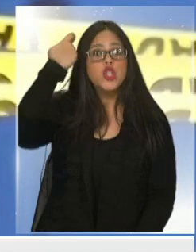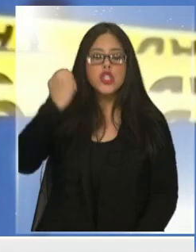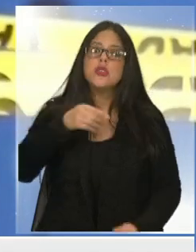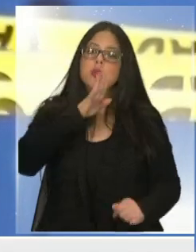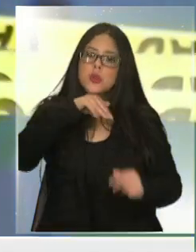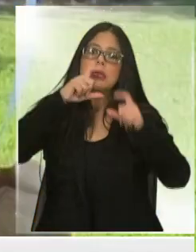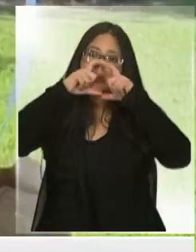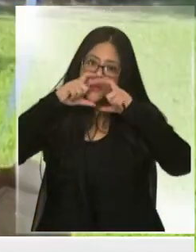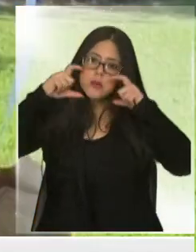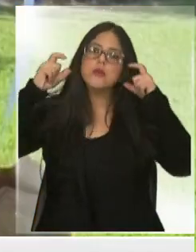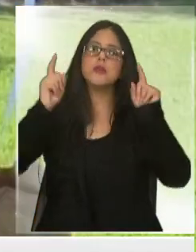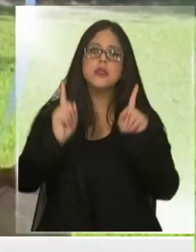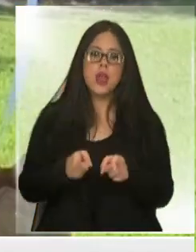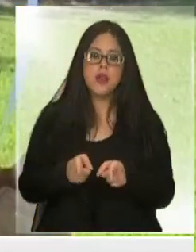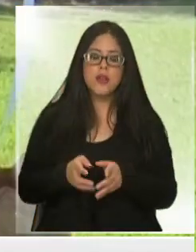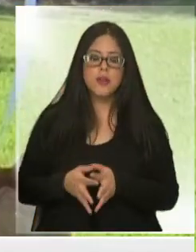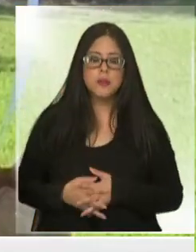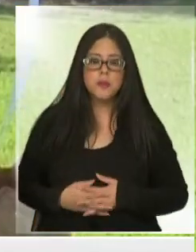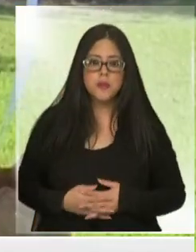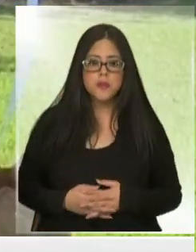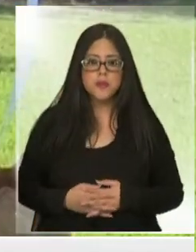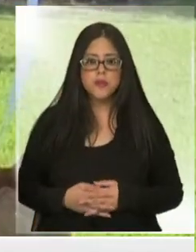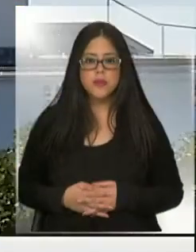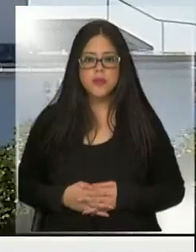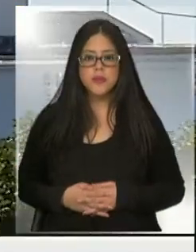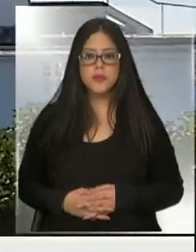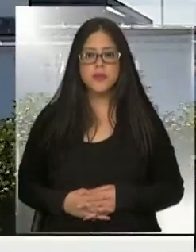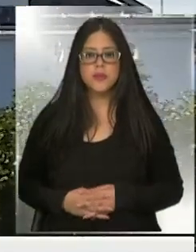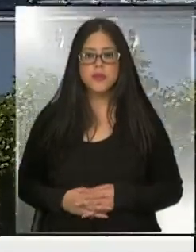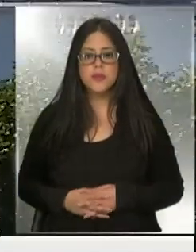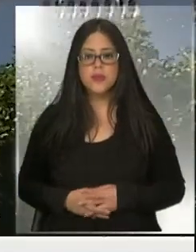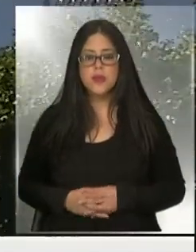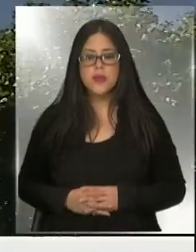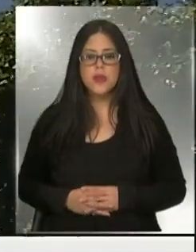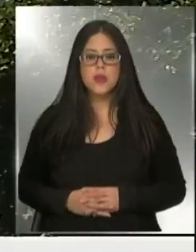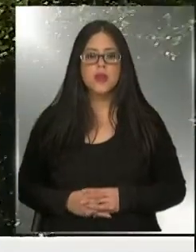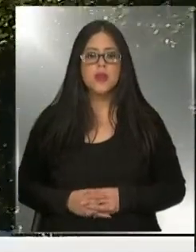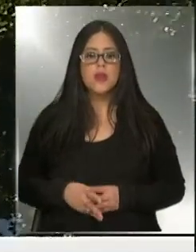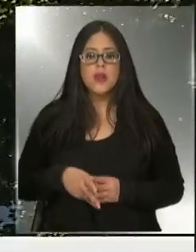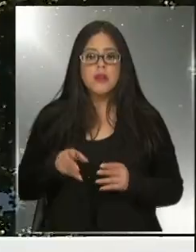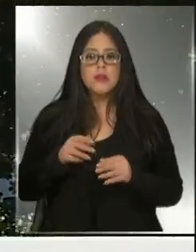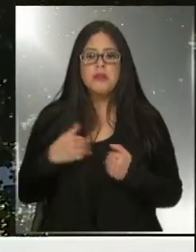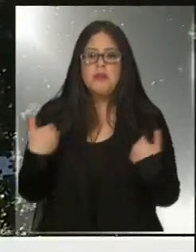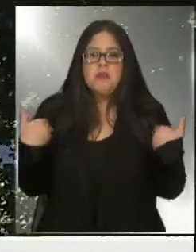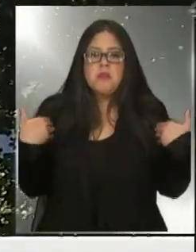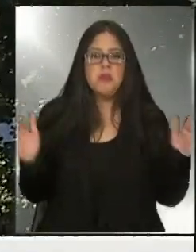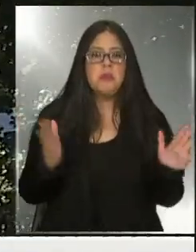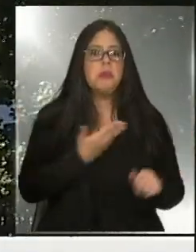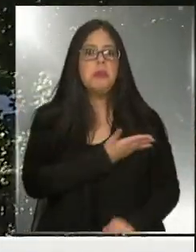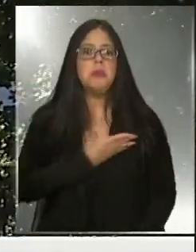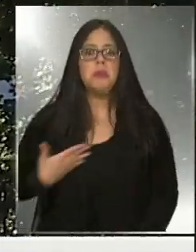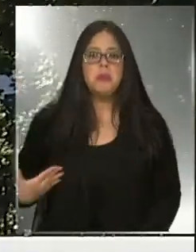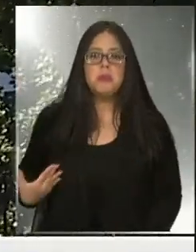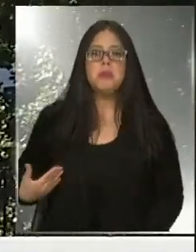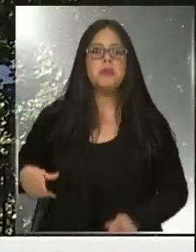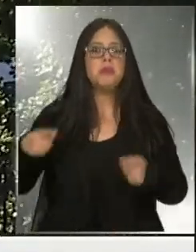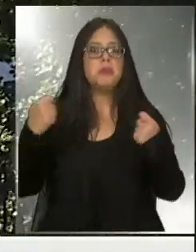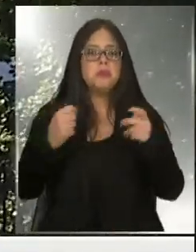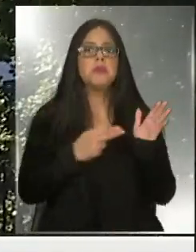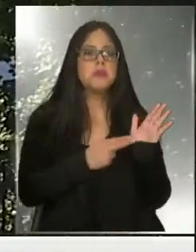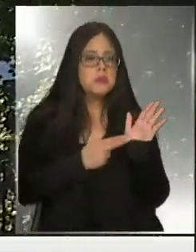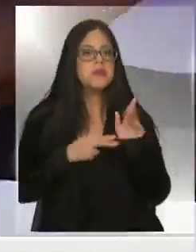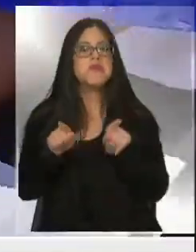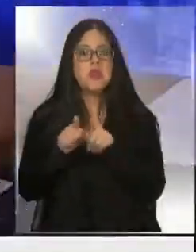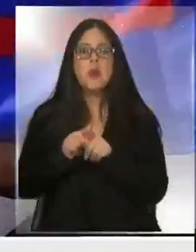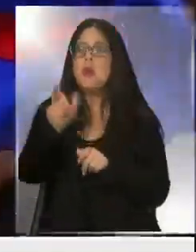mascarilla. Be cognizant of that and wear a mask. Pero nada de eso le importa al mandatario. En su intento por mostrarse como un